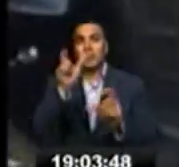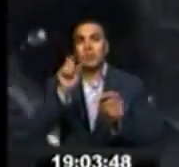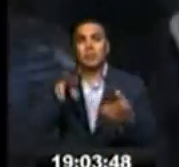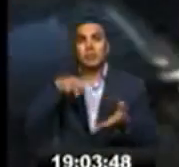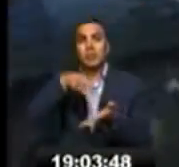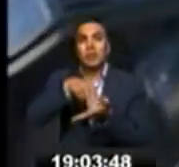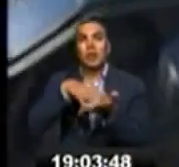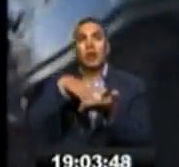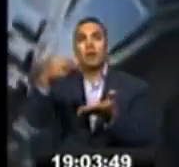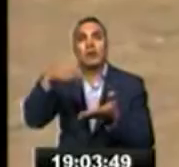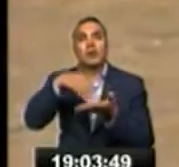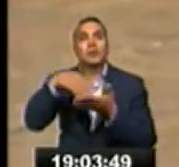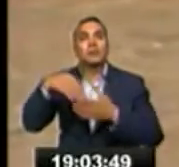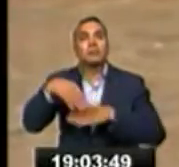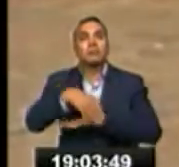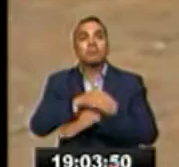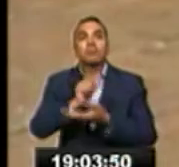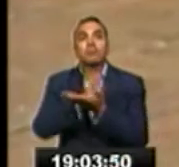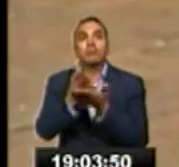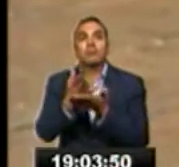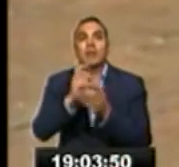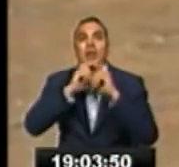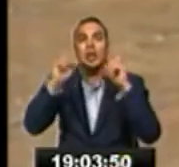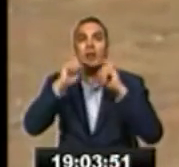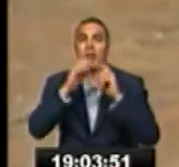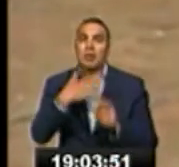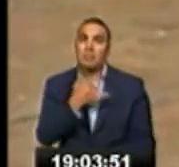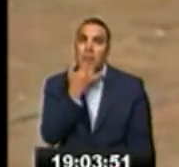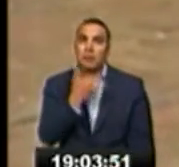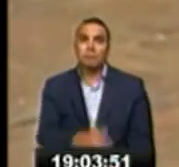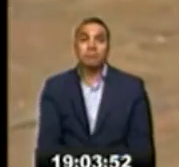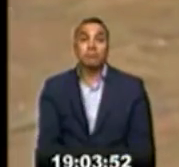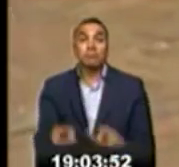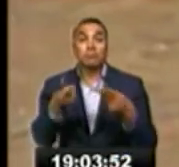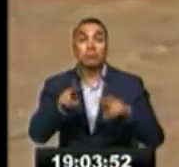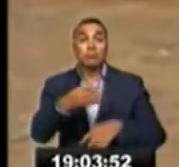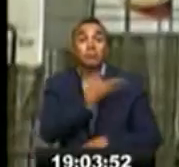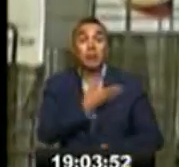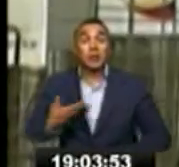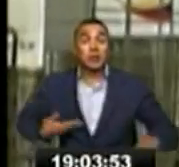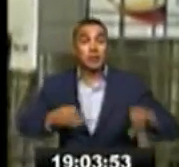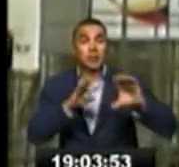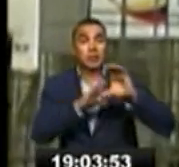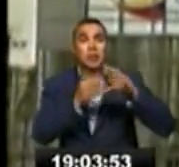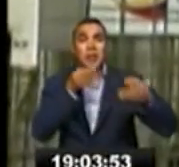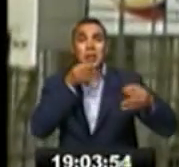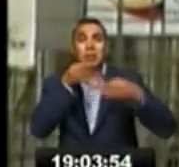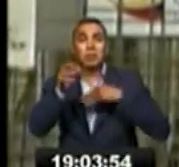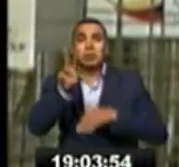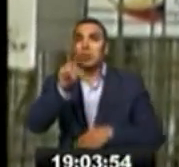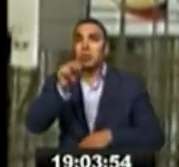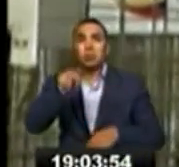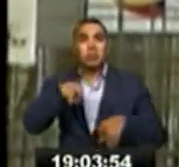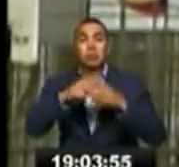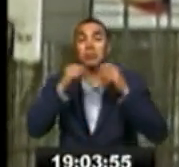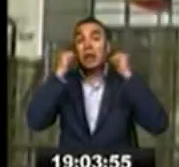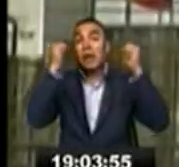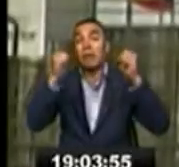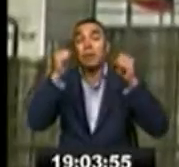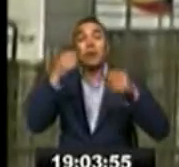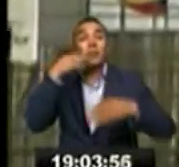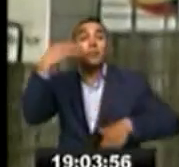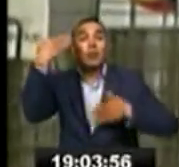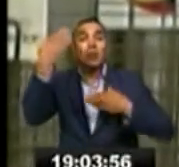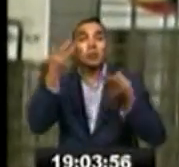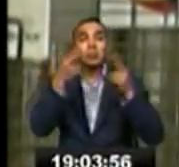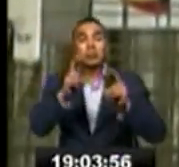de la calle Piedraíta. Mientras esto sucedía, Tuárez explicaba en la mesa de fiscalización que no efectuó proselitismo político y